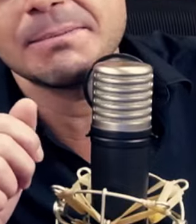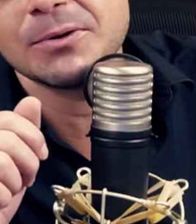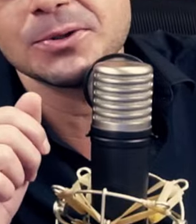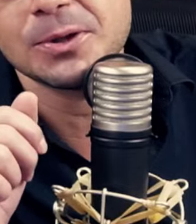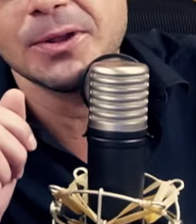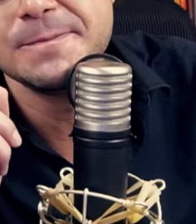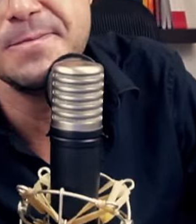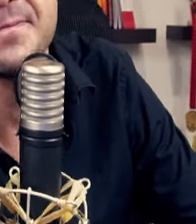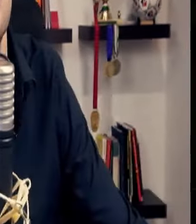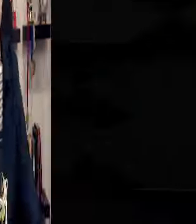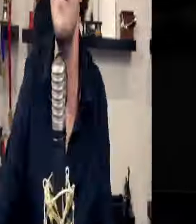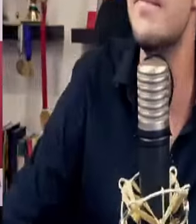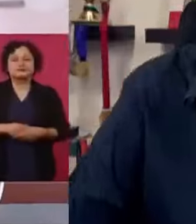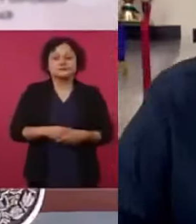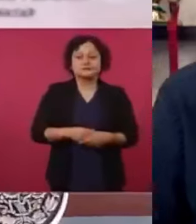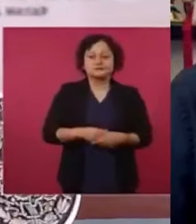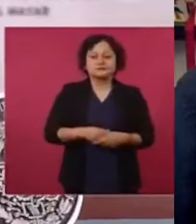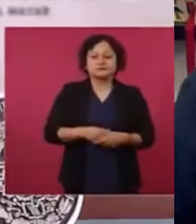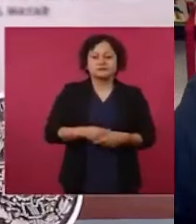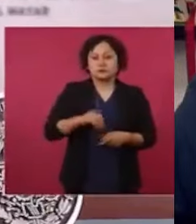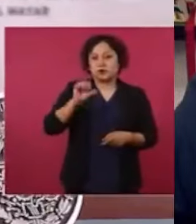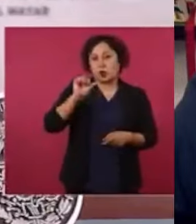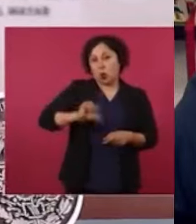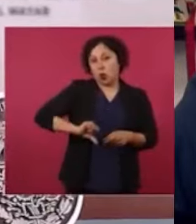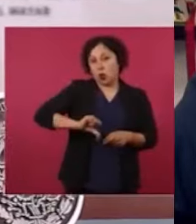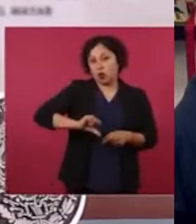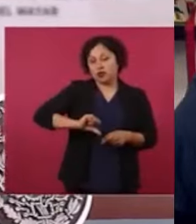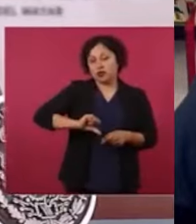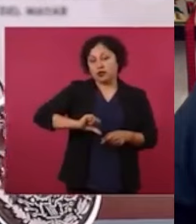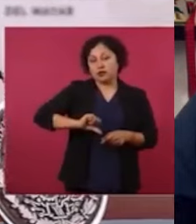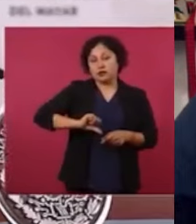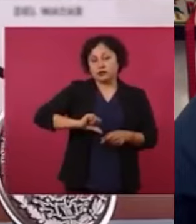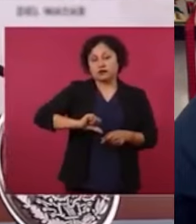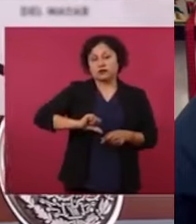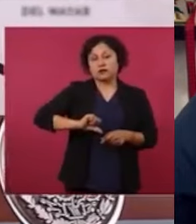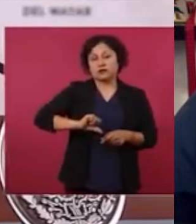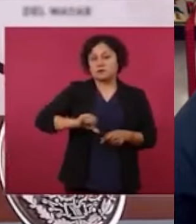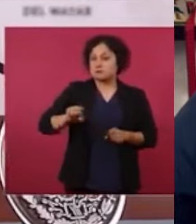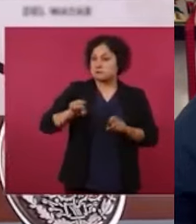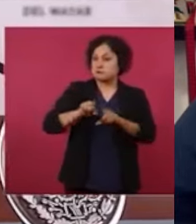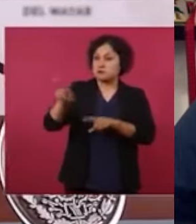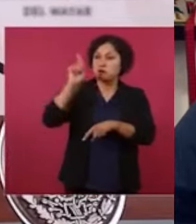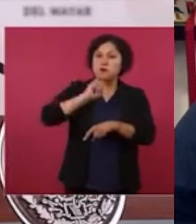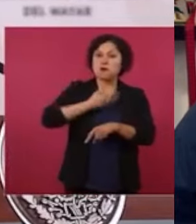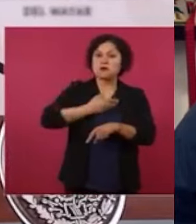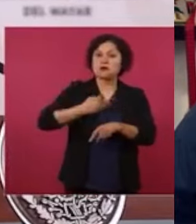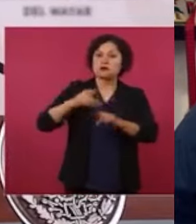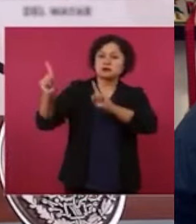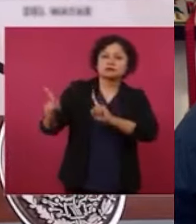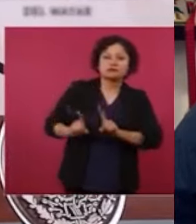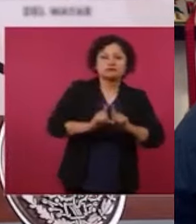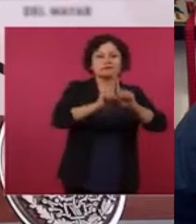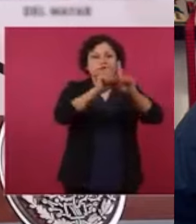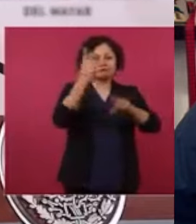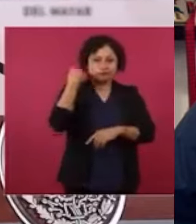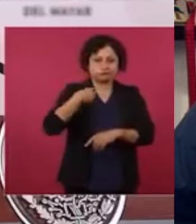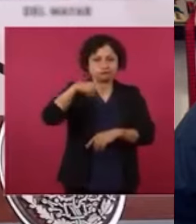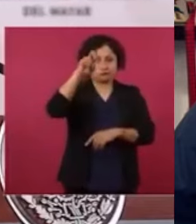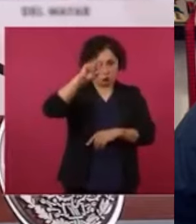sabe qué pedo con todao hoy vamos de nuevo con la presidenta electa hacer una gira por